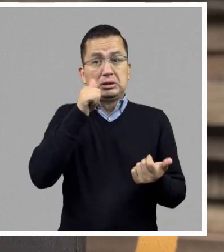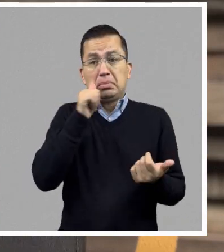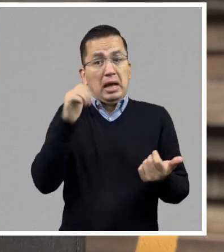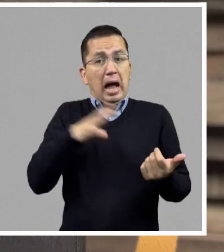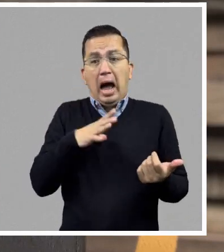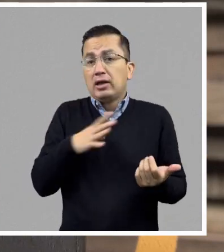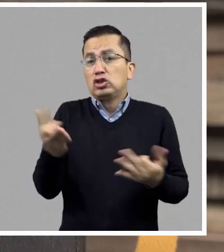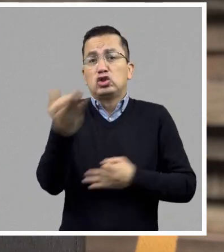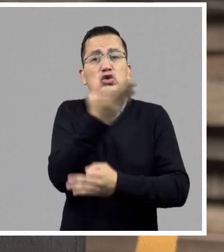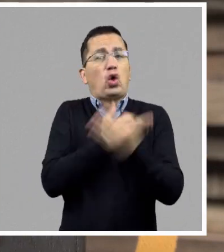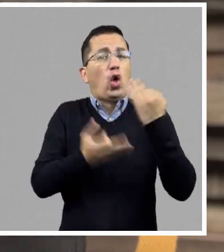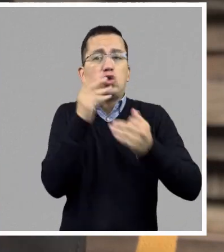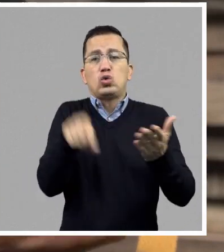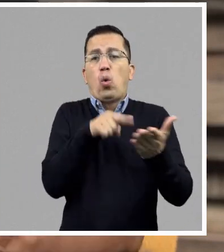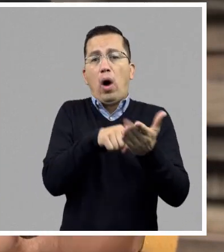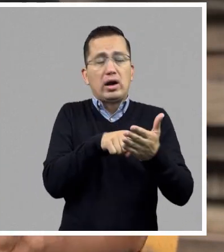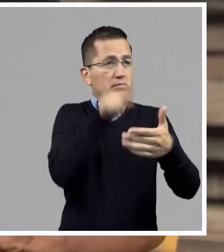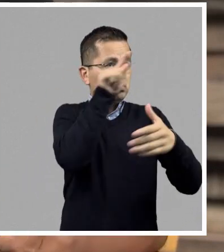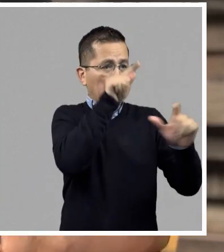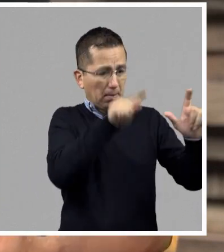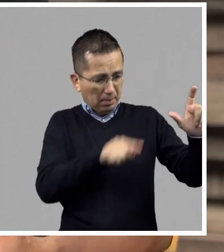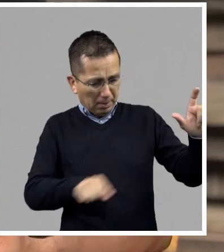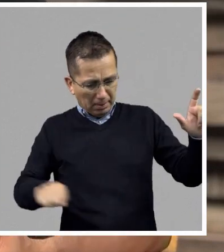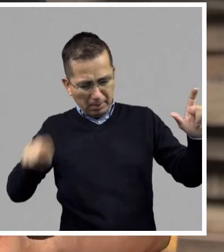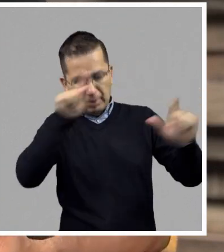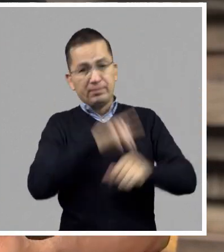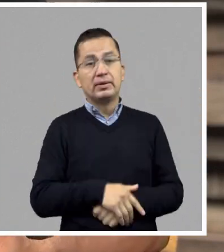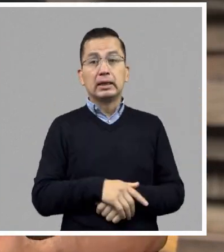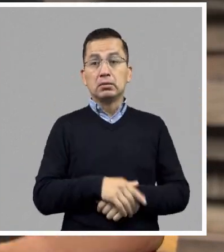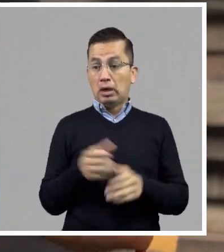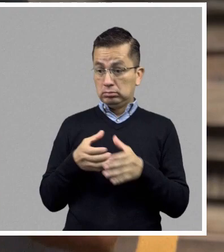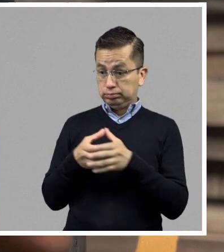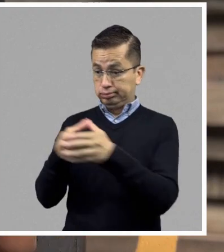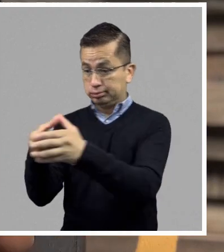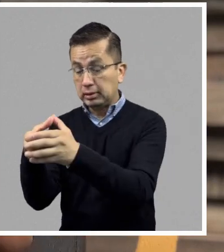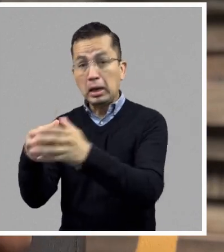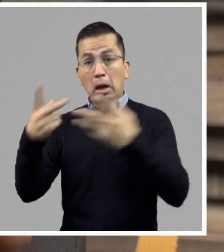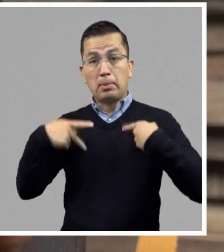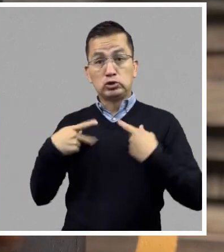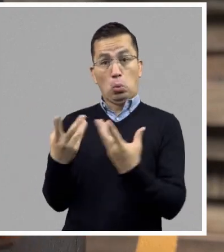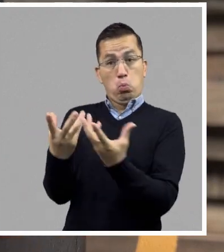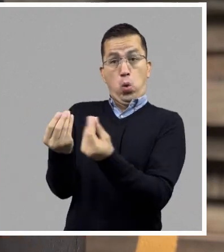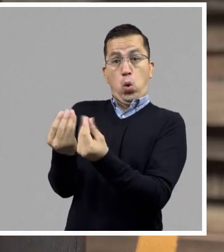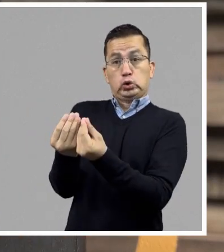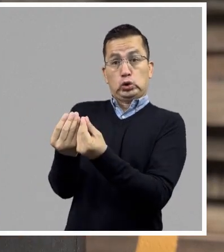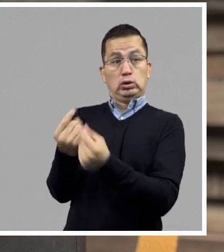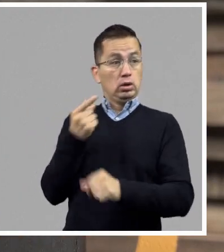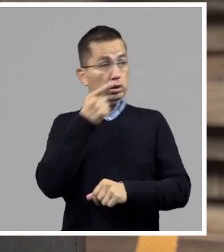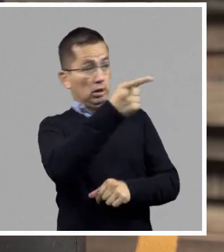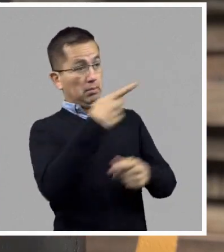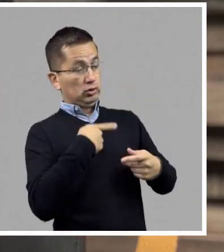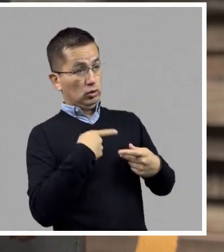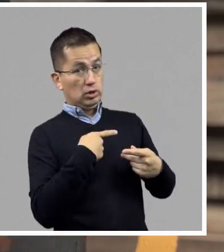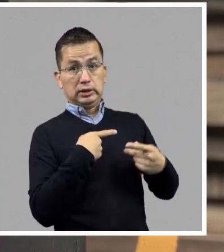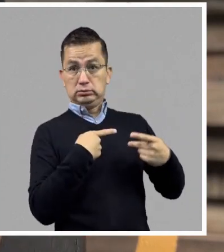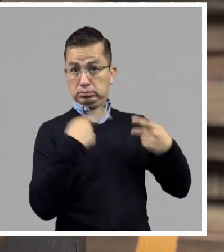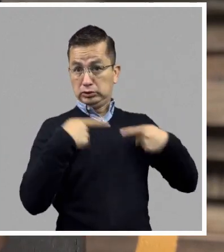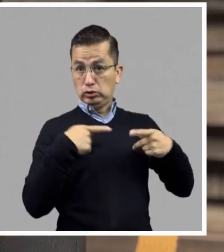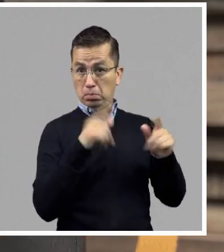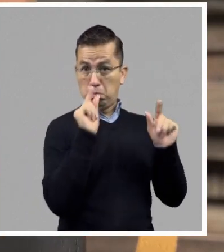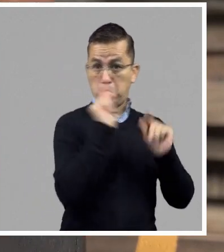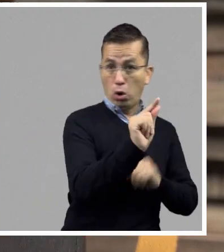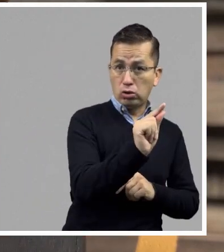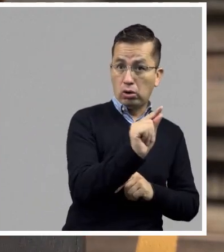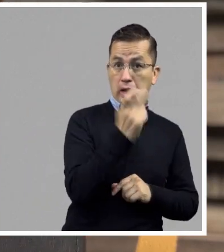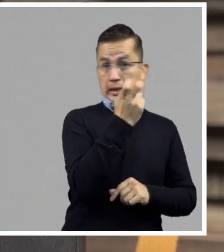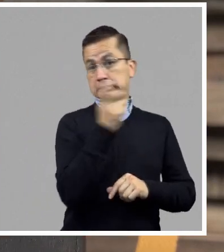veces menos o más y también no porque viva más gente esa parte es más importante o queremos poner el nombre del pueblo no también